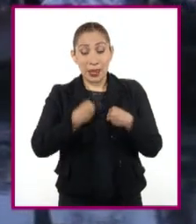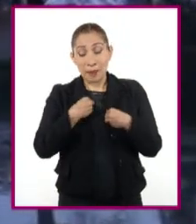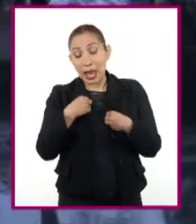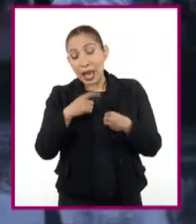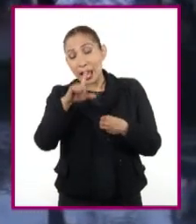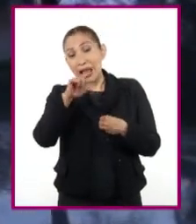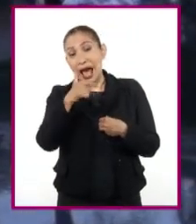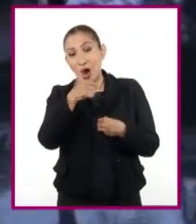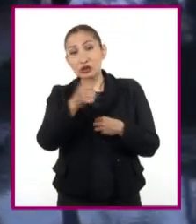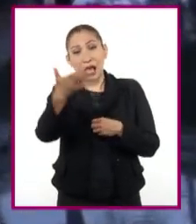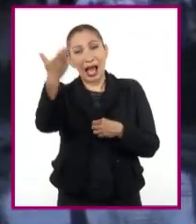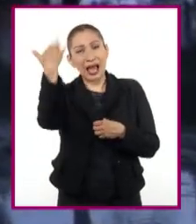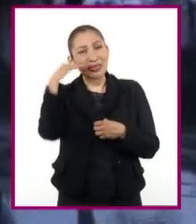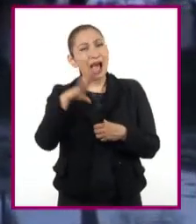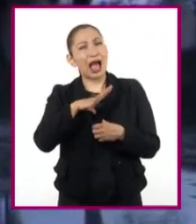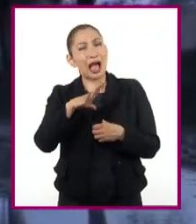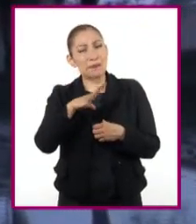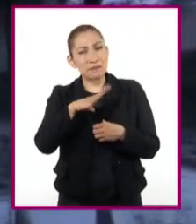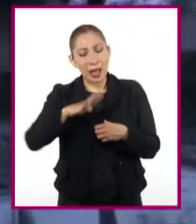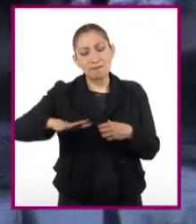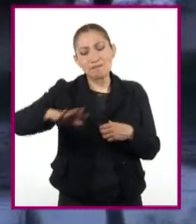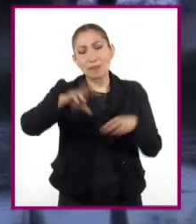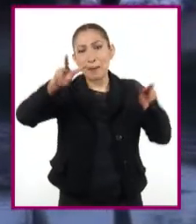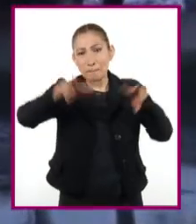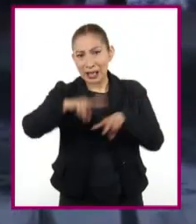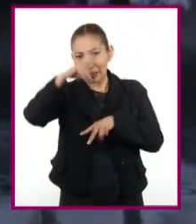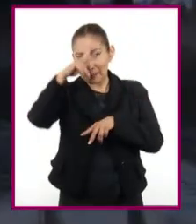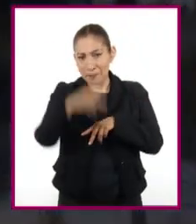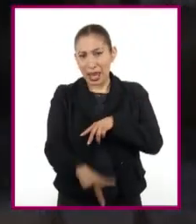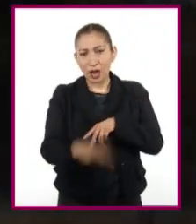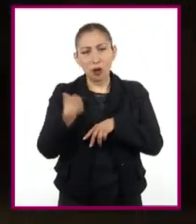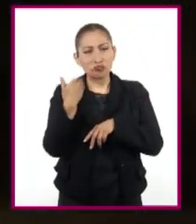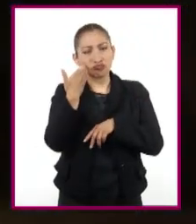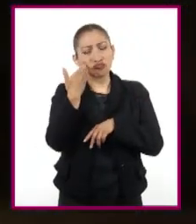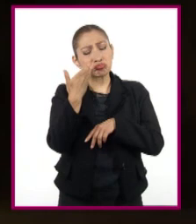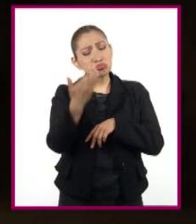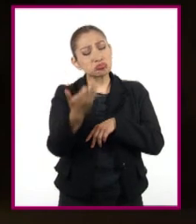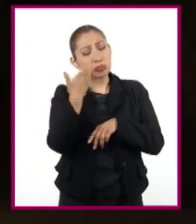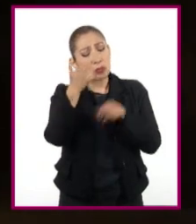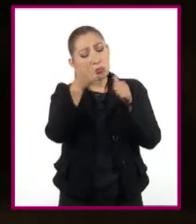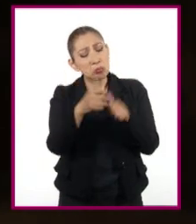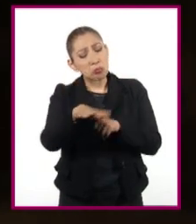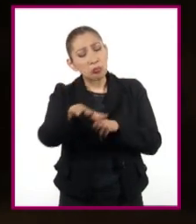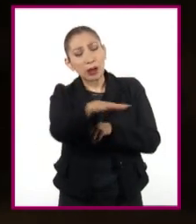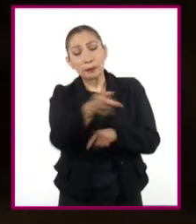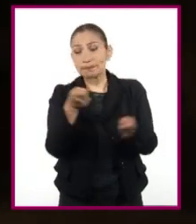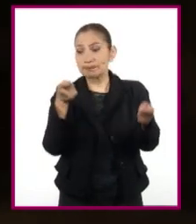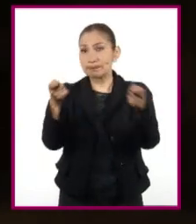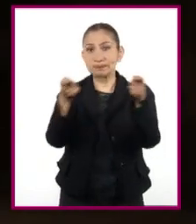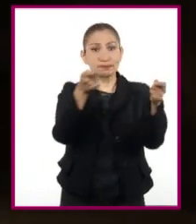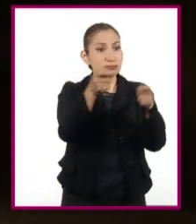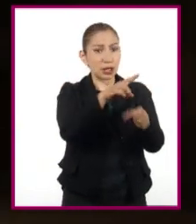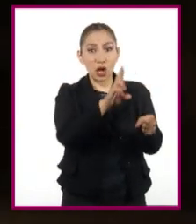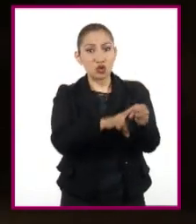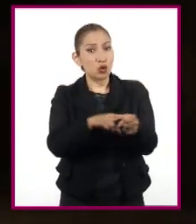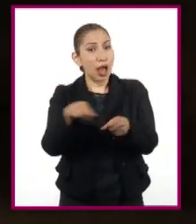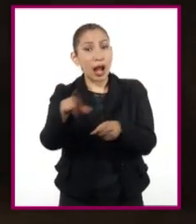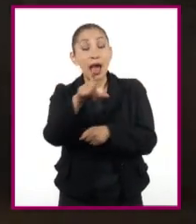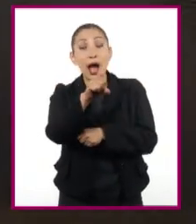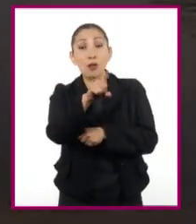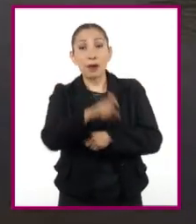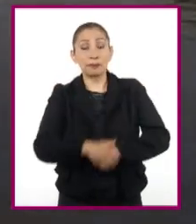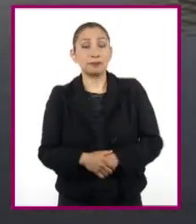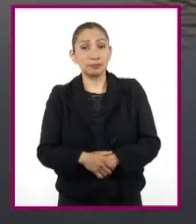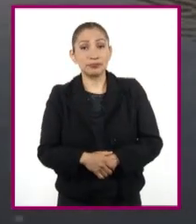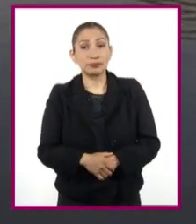los lagos que en el pasado existieron en el Valle de México, durante mucho tiempo fue un regulador natural para el equilibrio de las